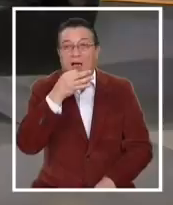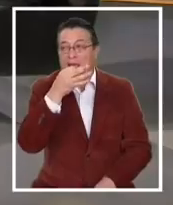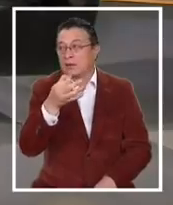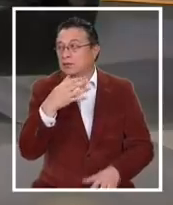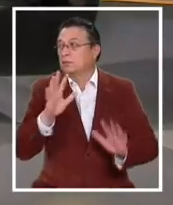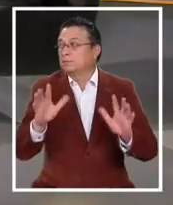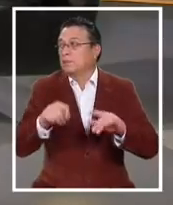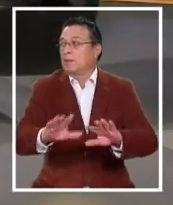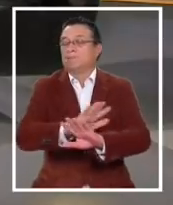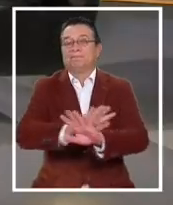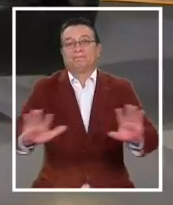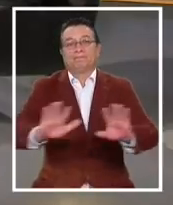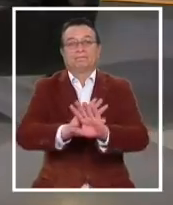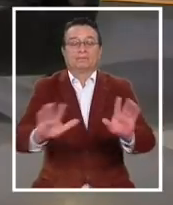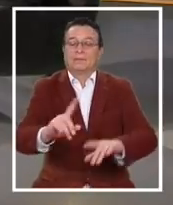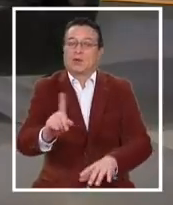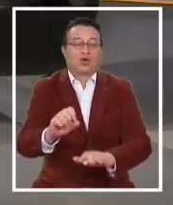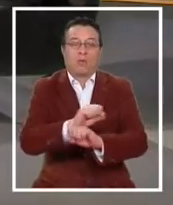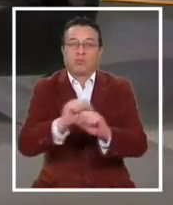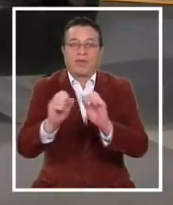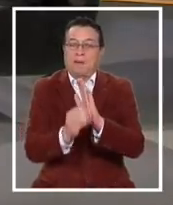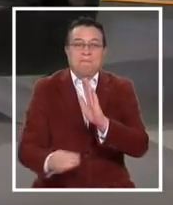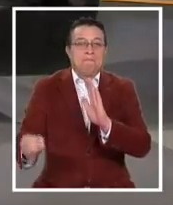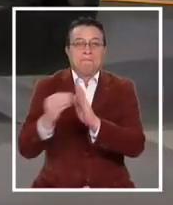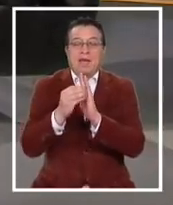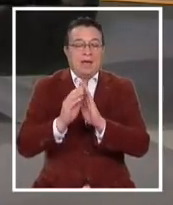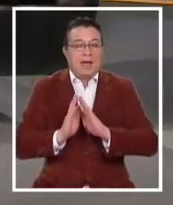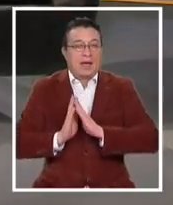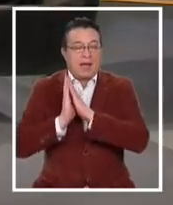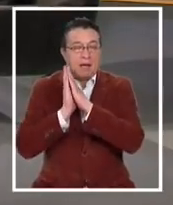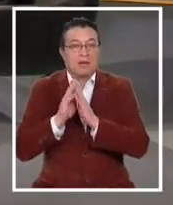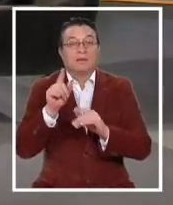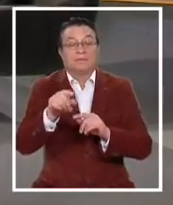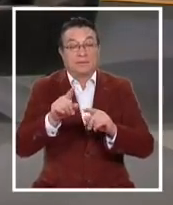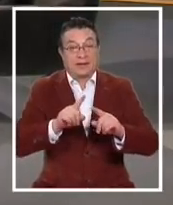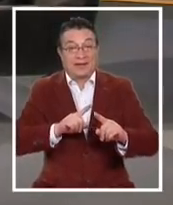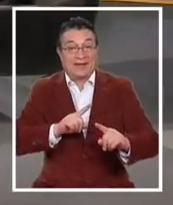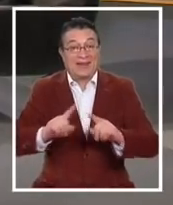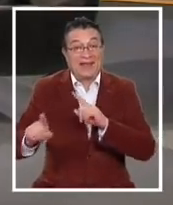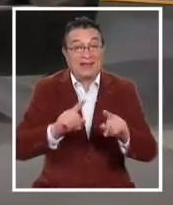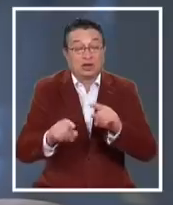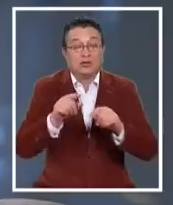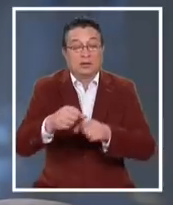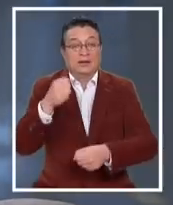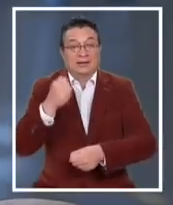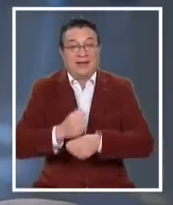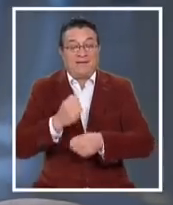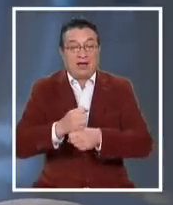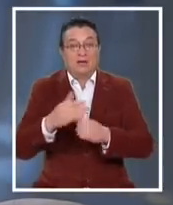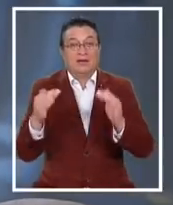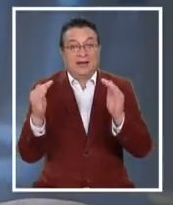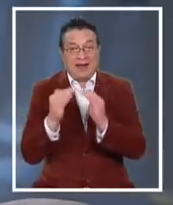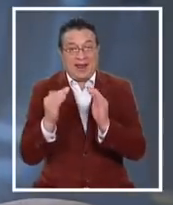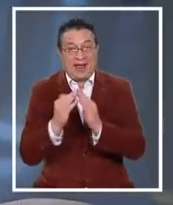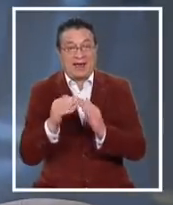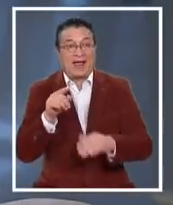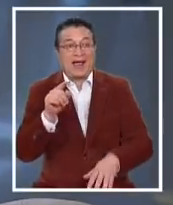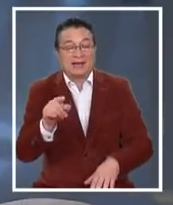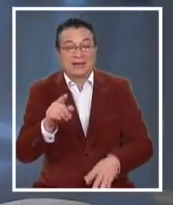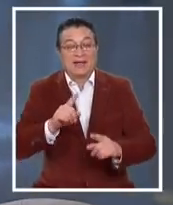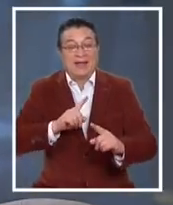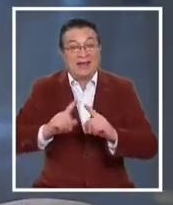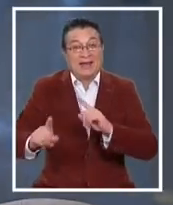qué más? Hasta aquí no nos llegamos, no podemos tener más camas. Desde el punto de vista de la gestión, porque evidentemente el trabajo lo está haciendo la gente en la cancha, Desde el punto de vista de la